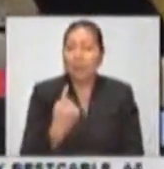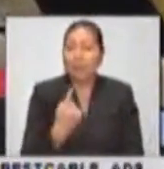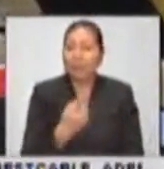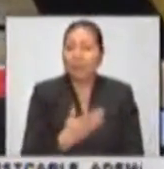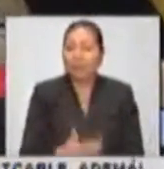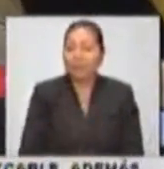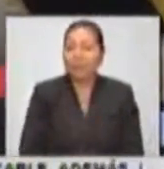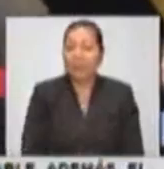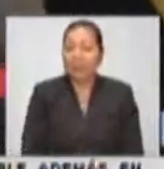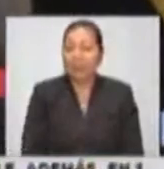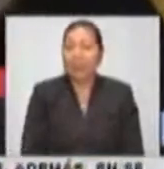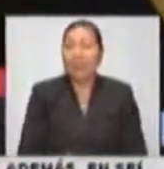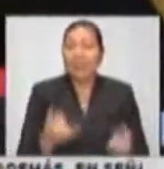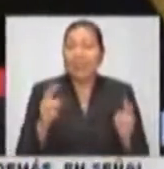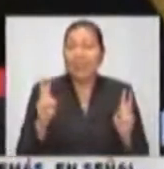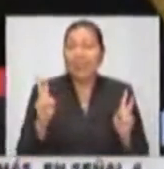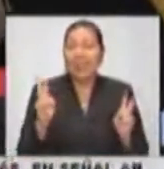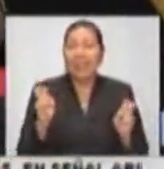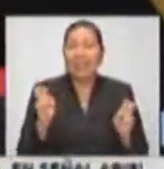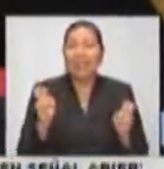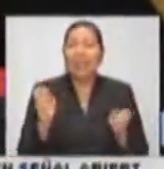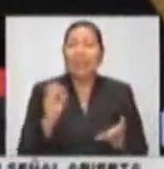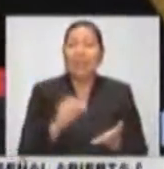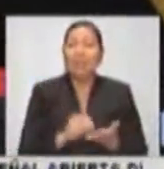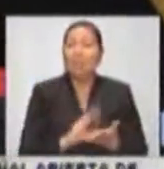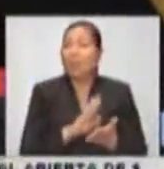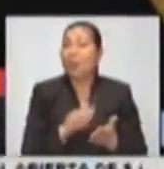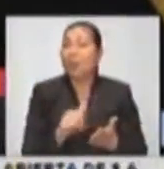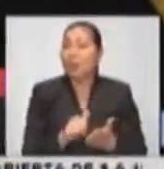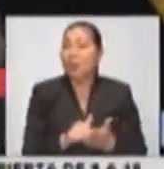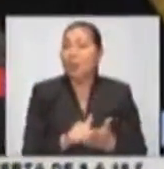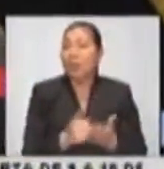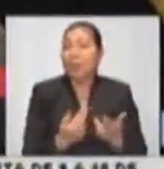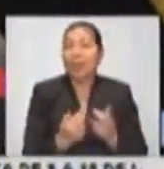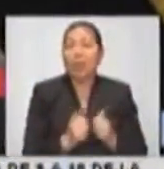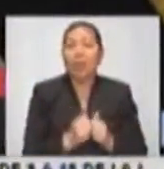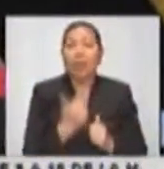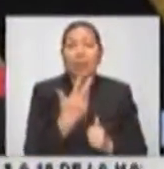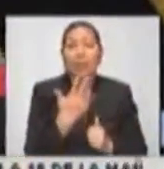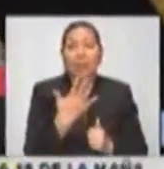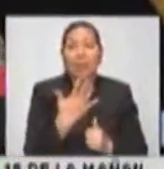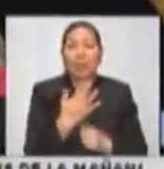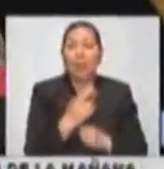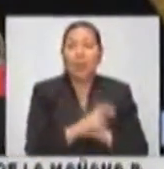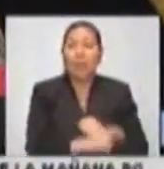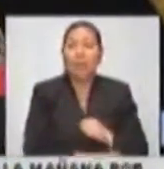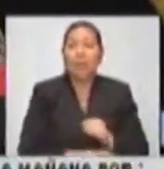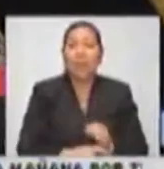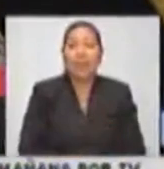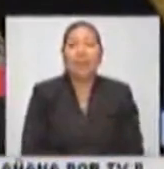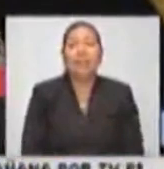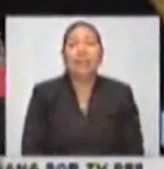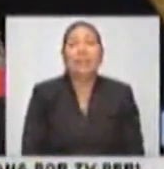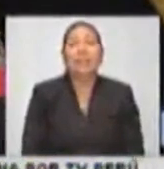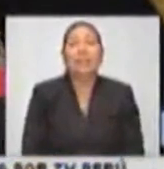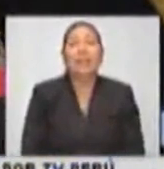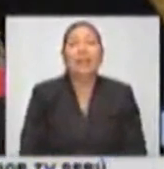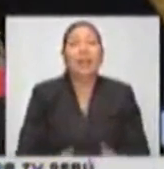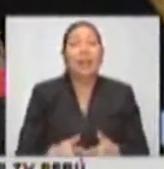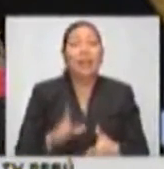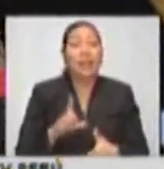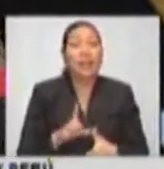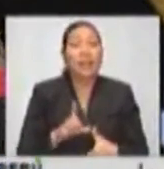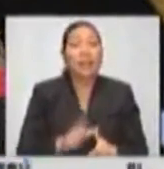pasada rápida por estos temas. Además de todo esto que se relaciona mucho con los 35 países, en el caso de